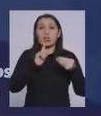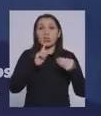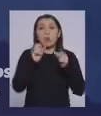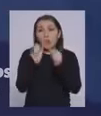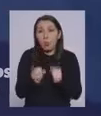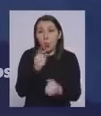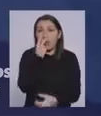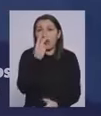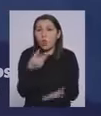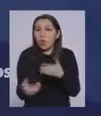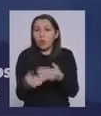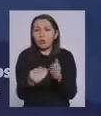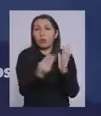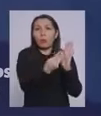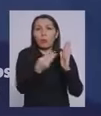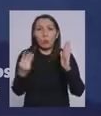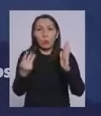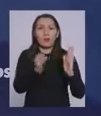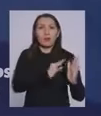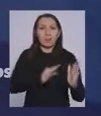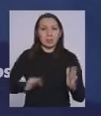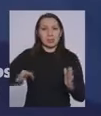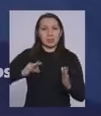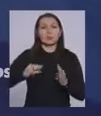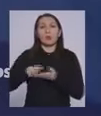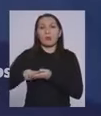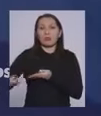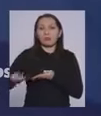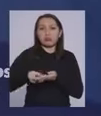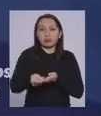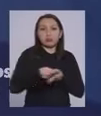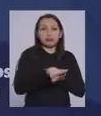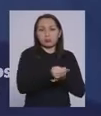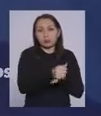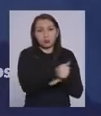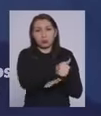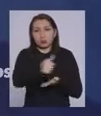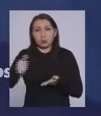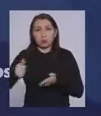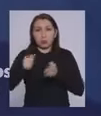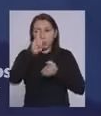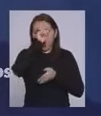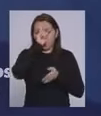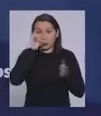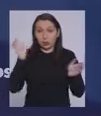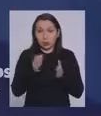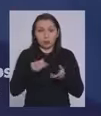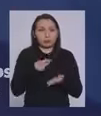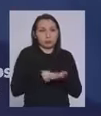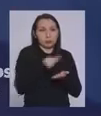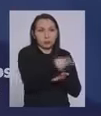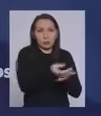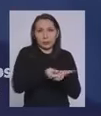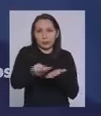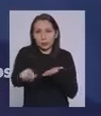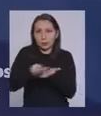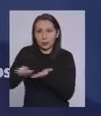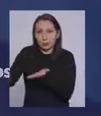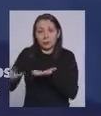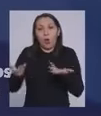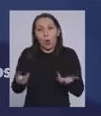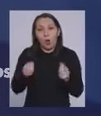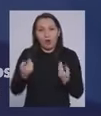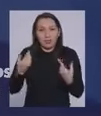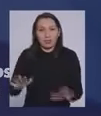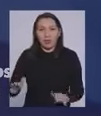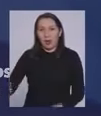página del ministerio, y está siendo distribuido a toda la atención primaria. Así que, obviamente, que